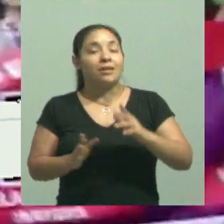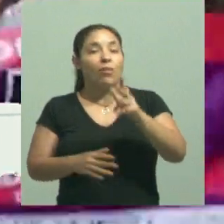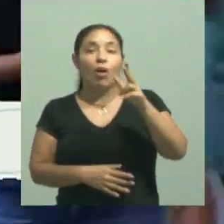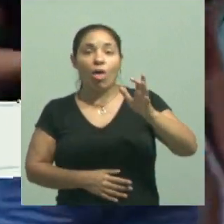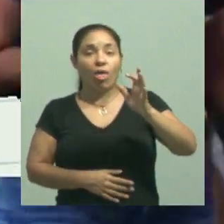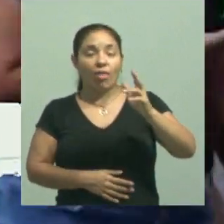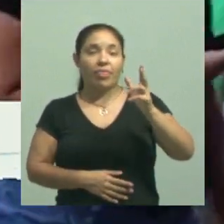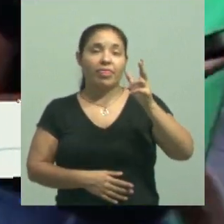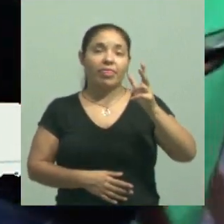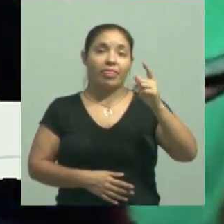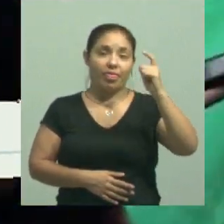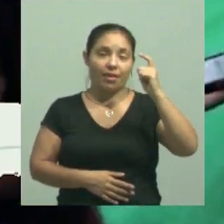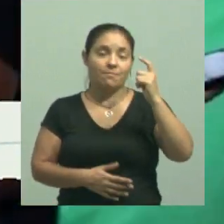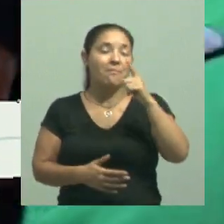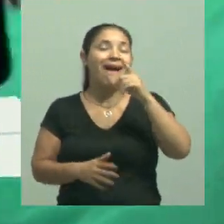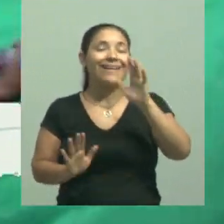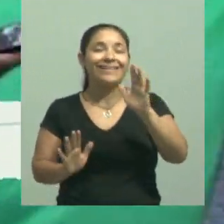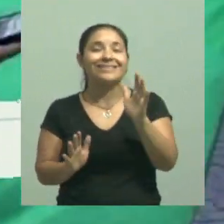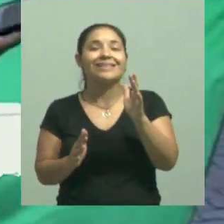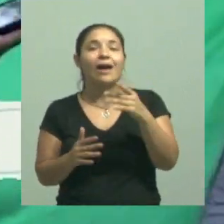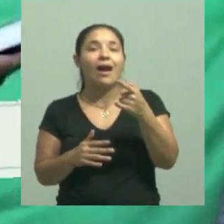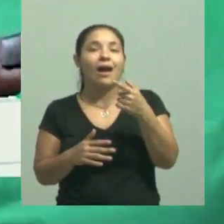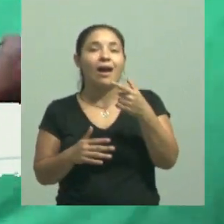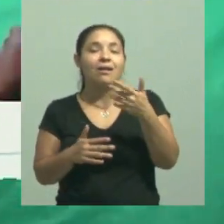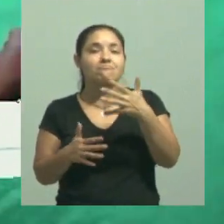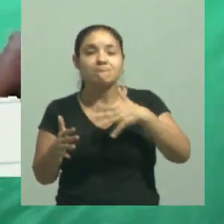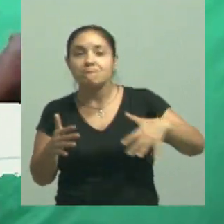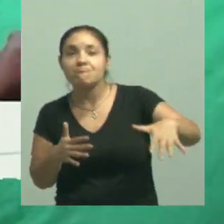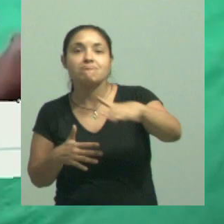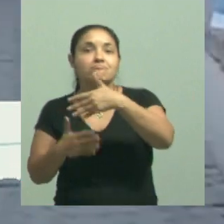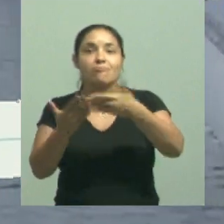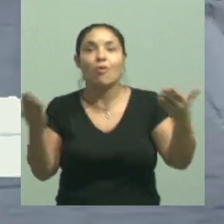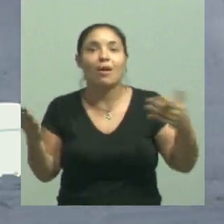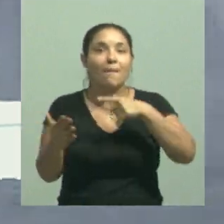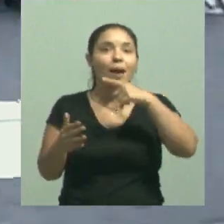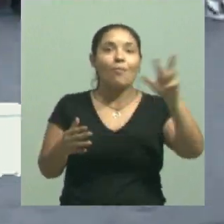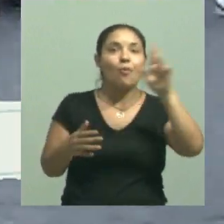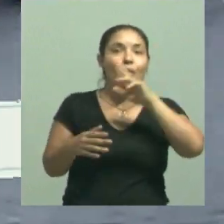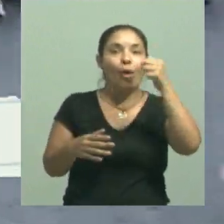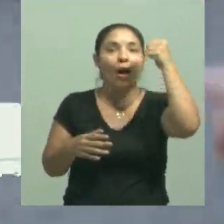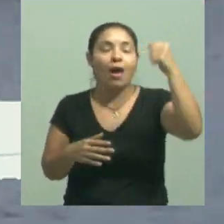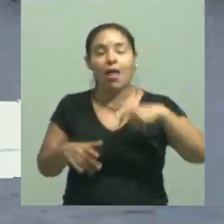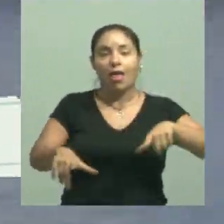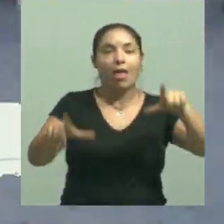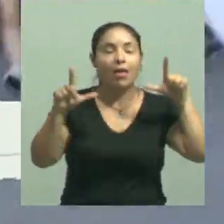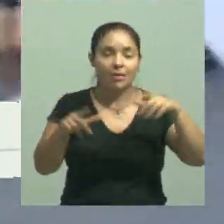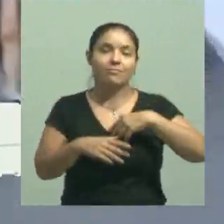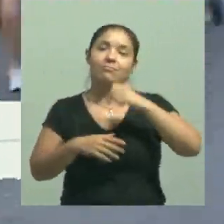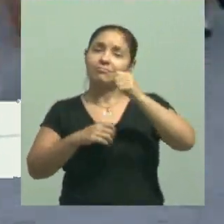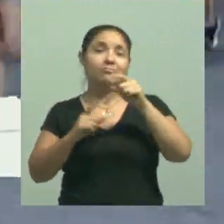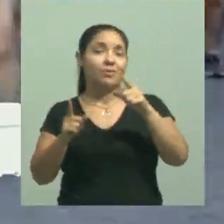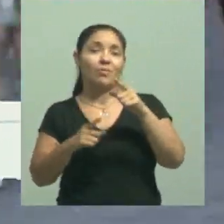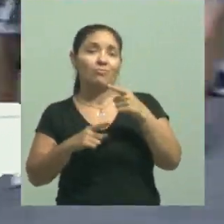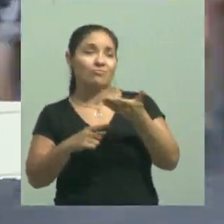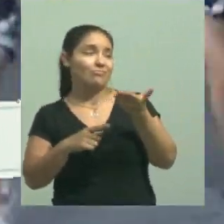hace 5 años, cuando parecía que lo único que había en la escena pública eran los feminismos. Y como decís vos, desde hace ya,